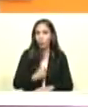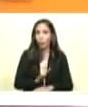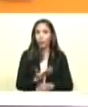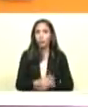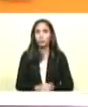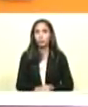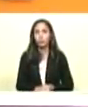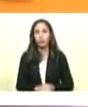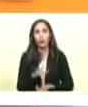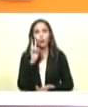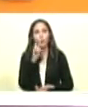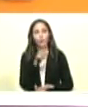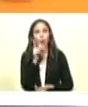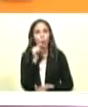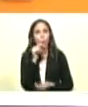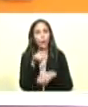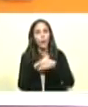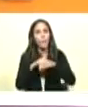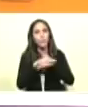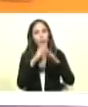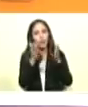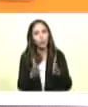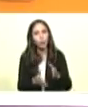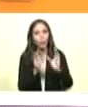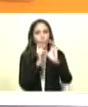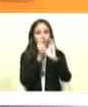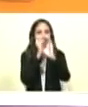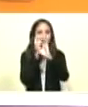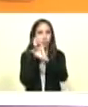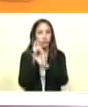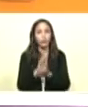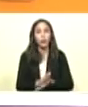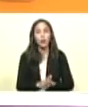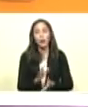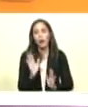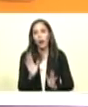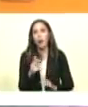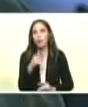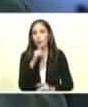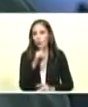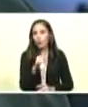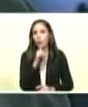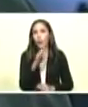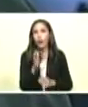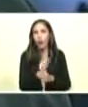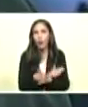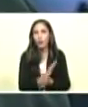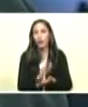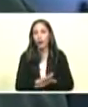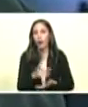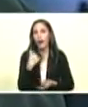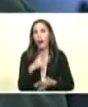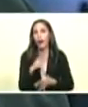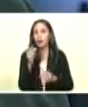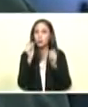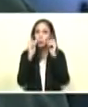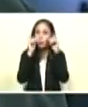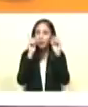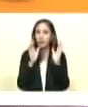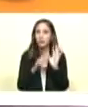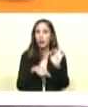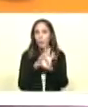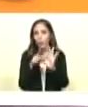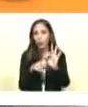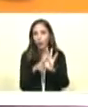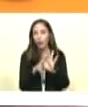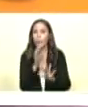de Minería. No quiero adelantar ningún anuncio, pero tenemos una sorpresa en relación al Petro y